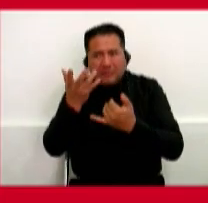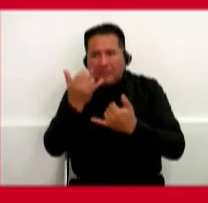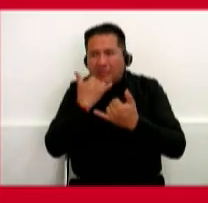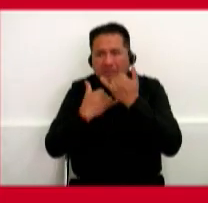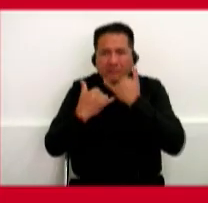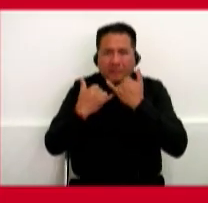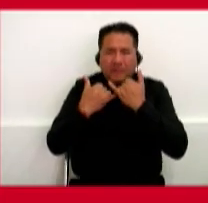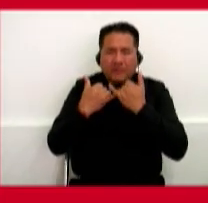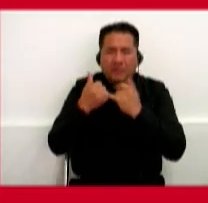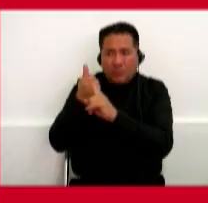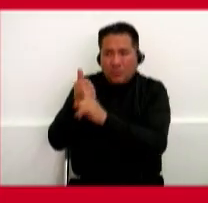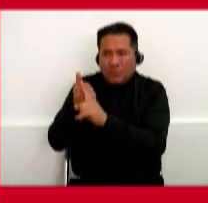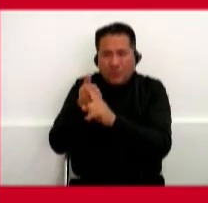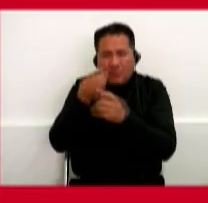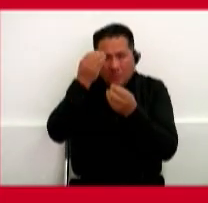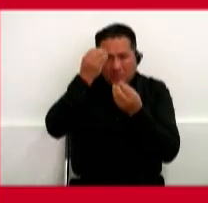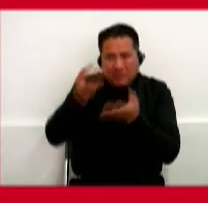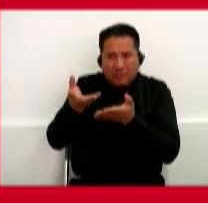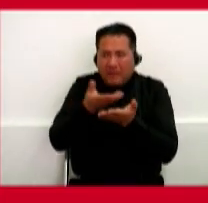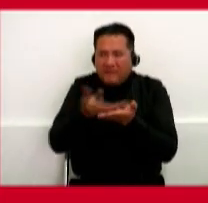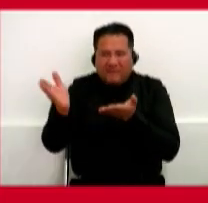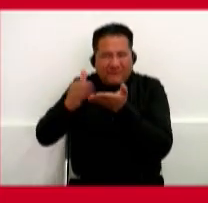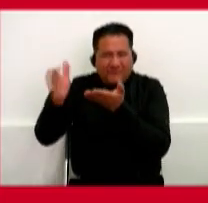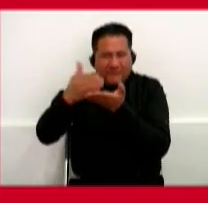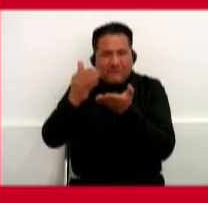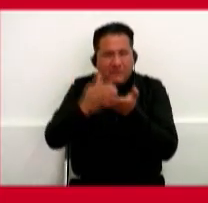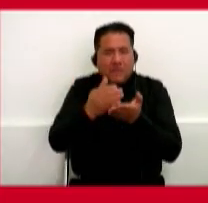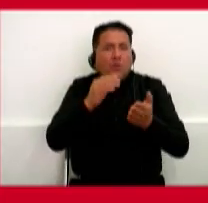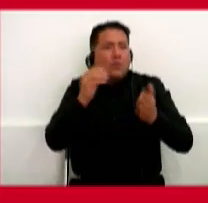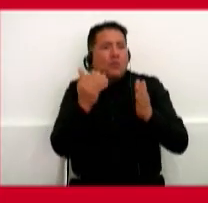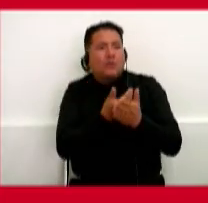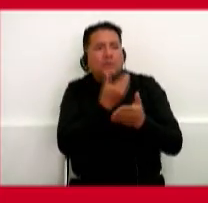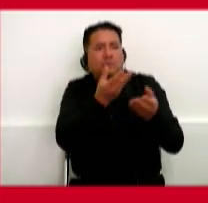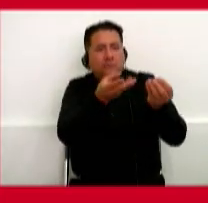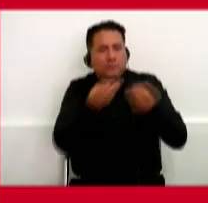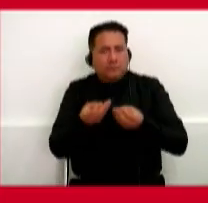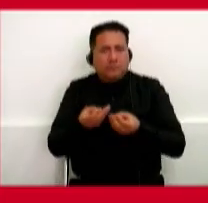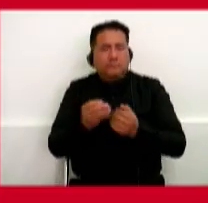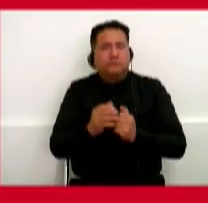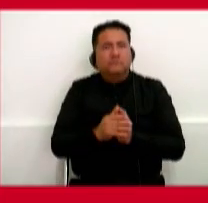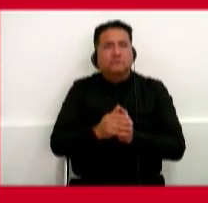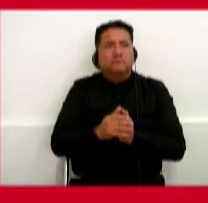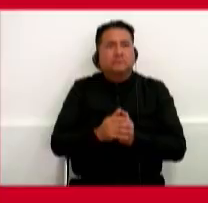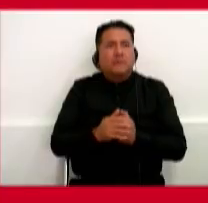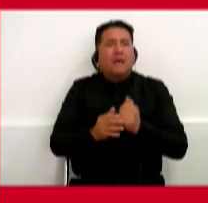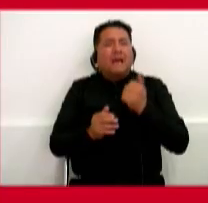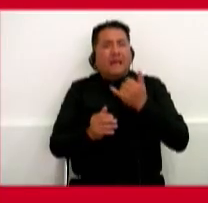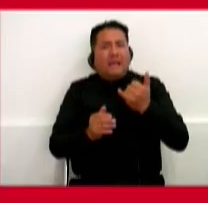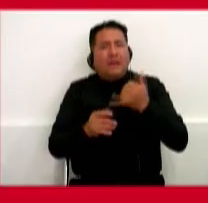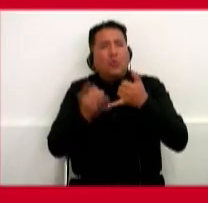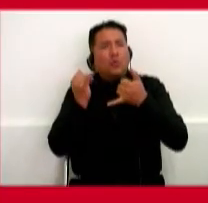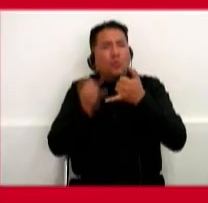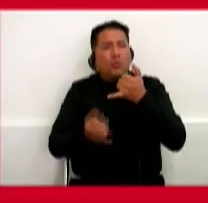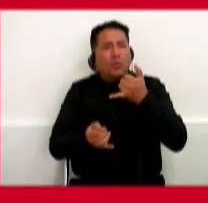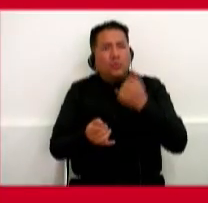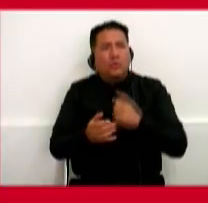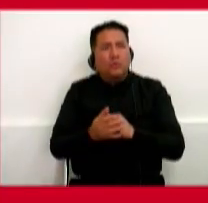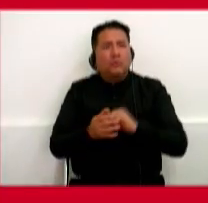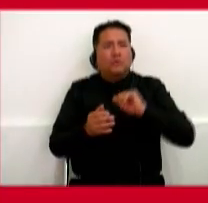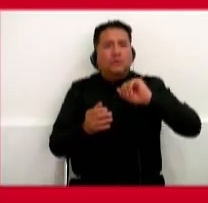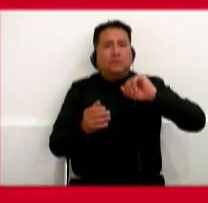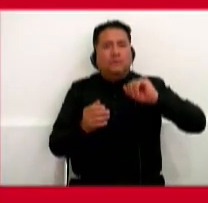error propio de algún sensor puntual en algún momento. Y por último, viene la parte